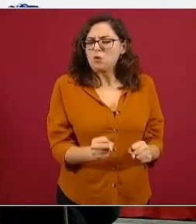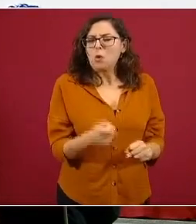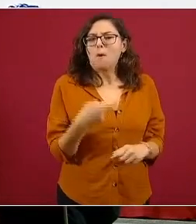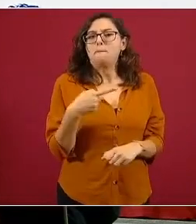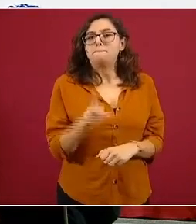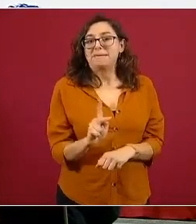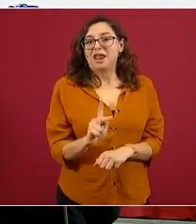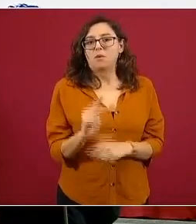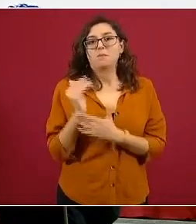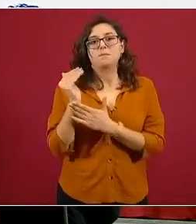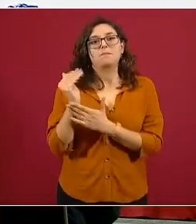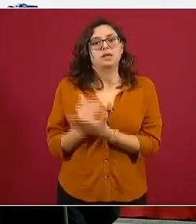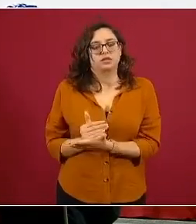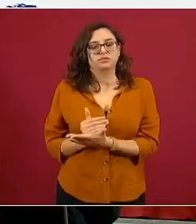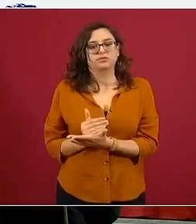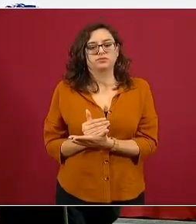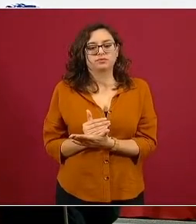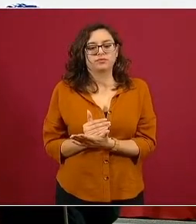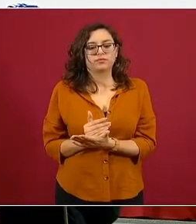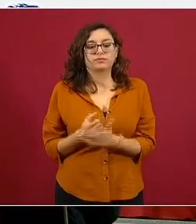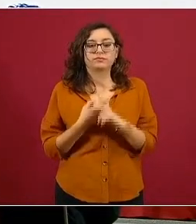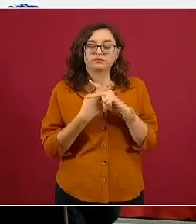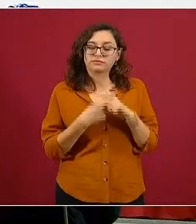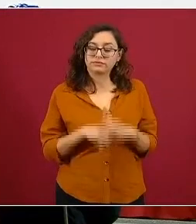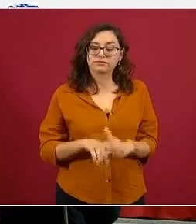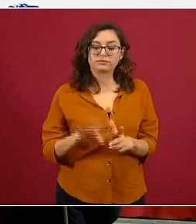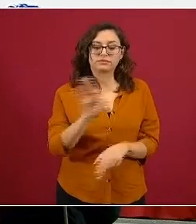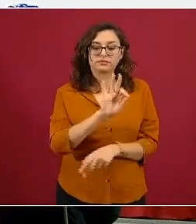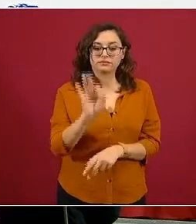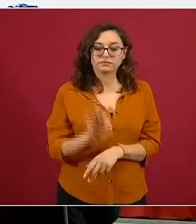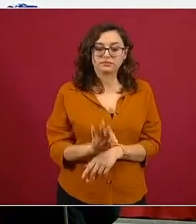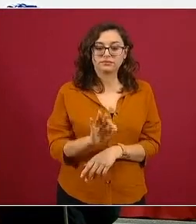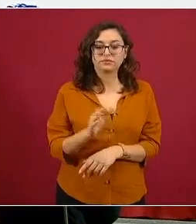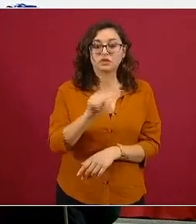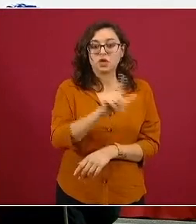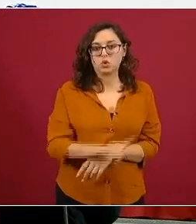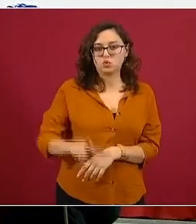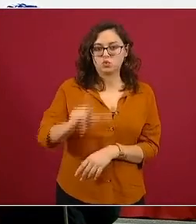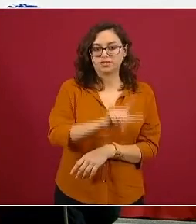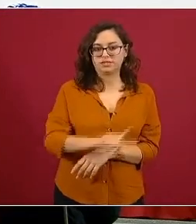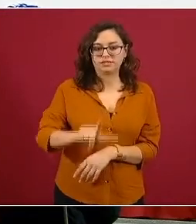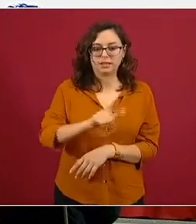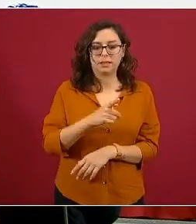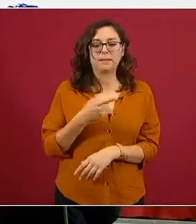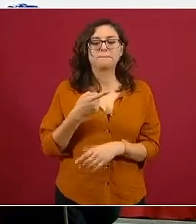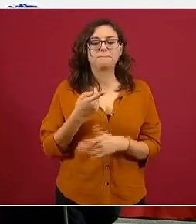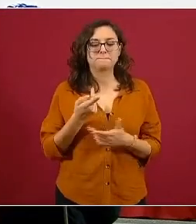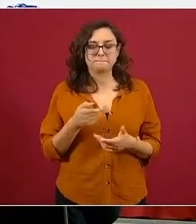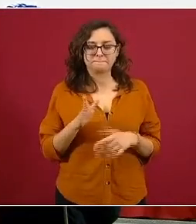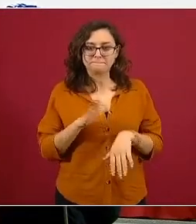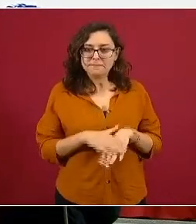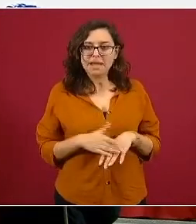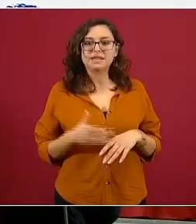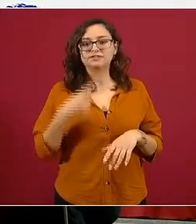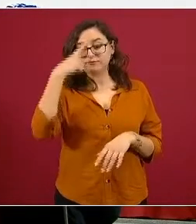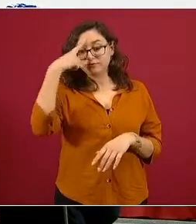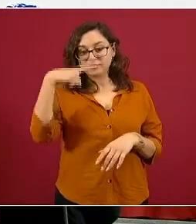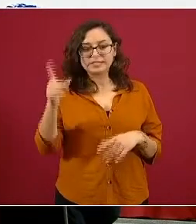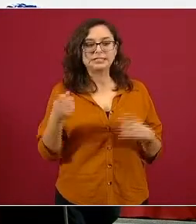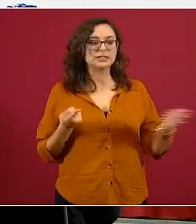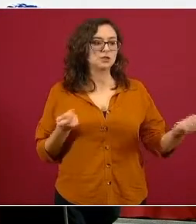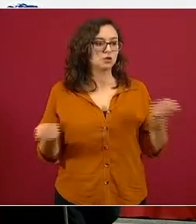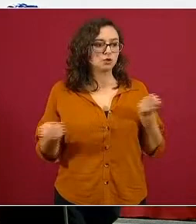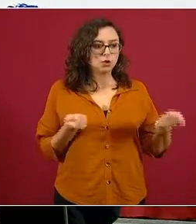mañana, porque es el inicio de las ofertas, pero seguramente será mucho más sencillo de manejar